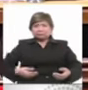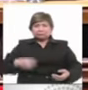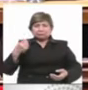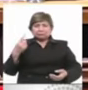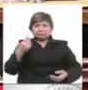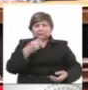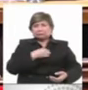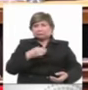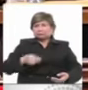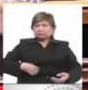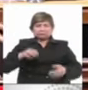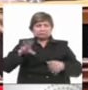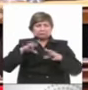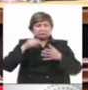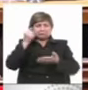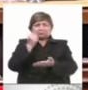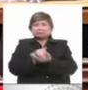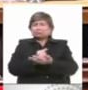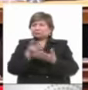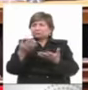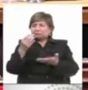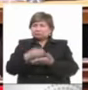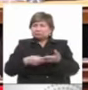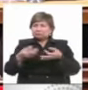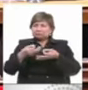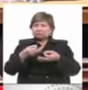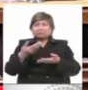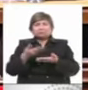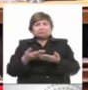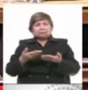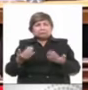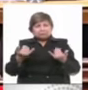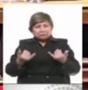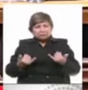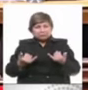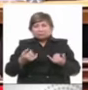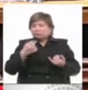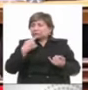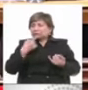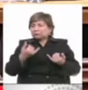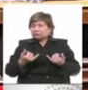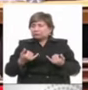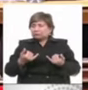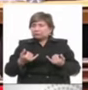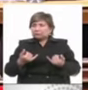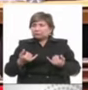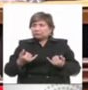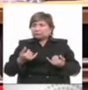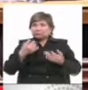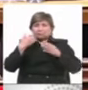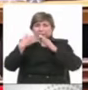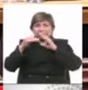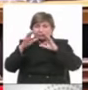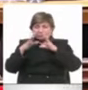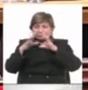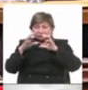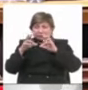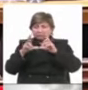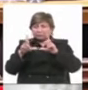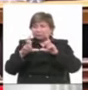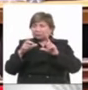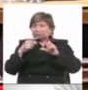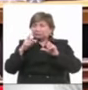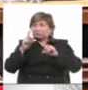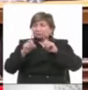ministro, no aprobar la ley de presupuesto, generar caos, que va en la misma línea de lo que hoy día ha salido pues en los portales, que